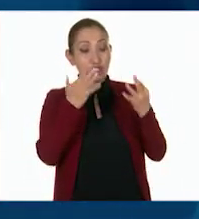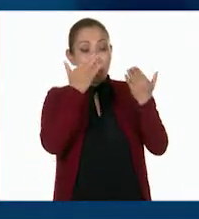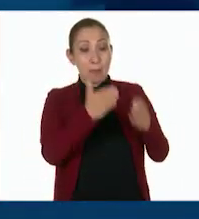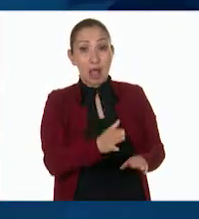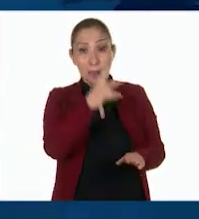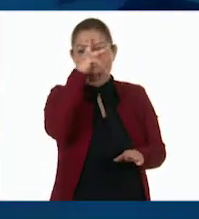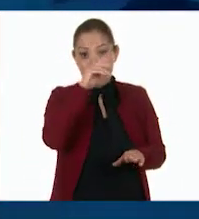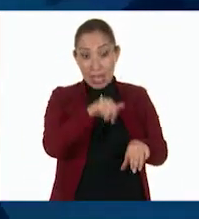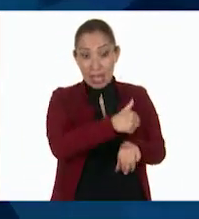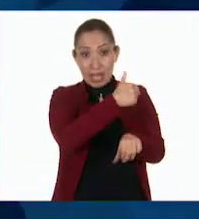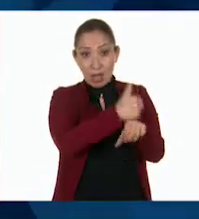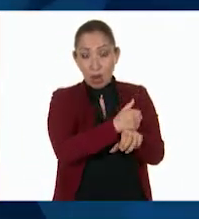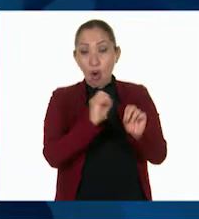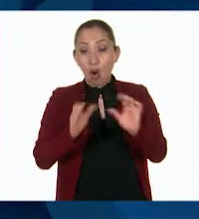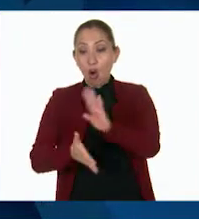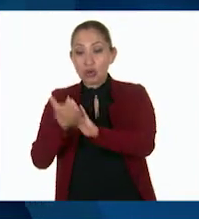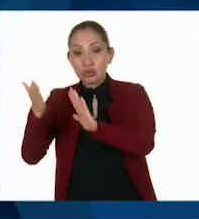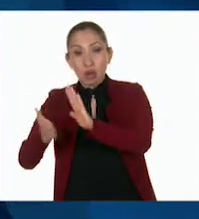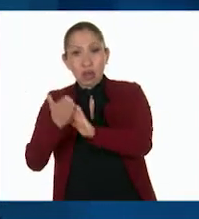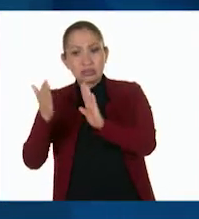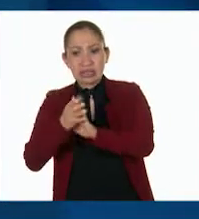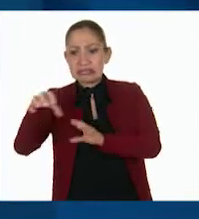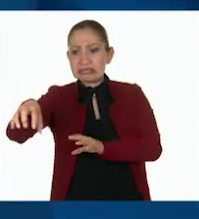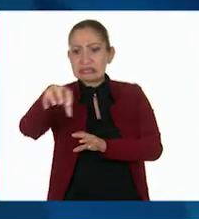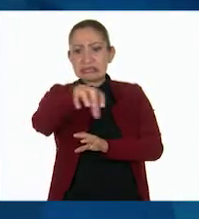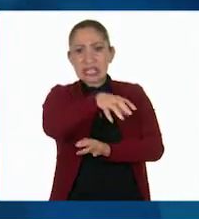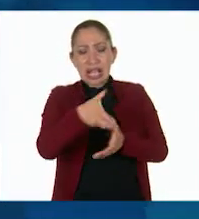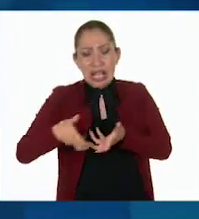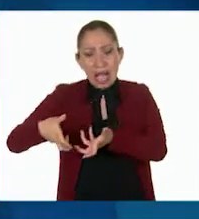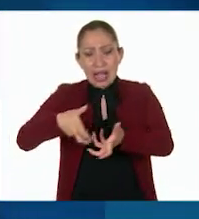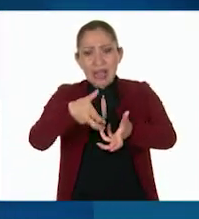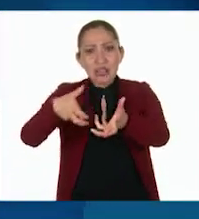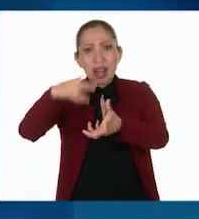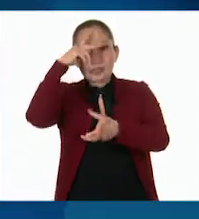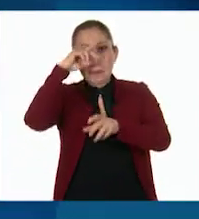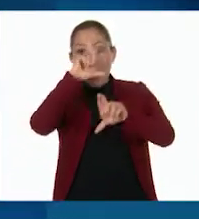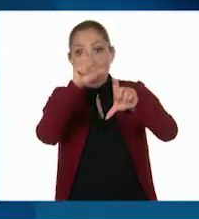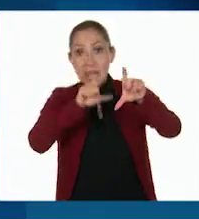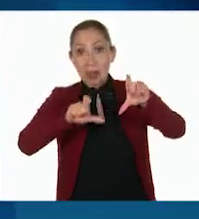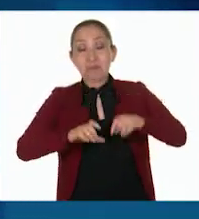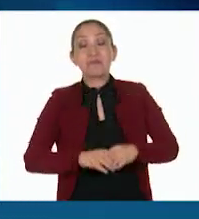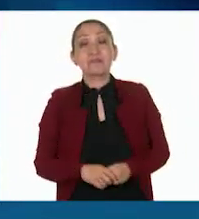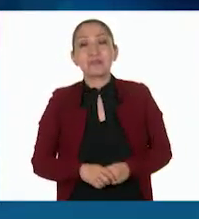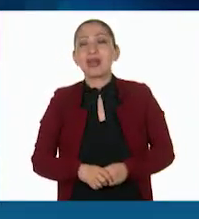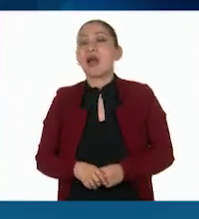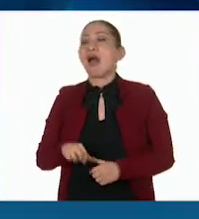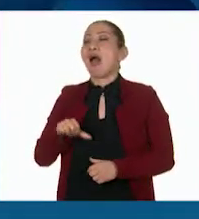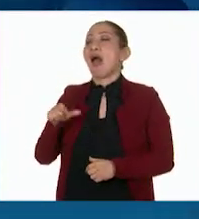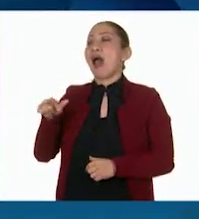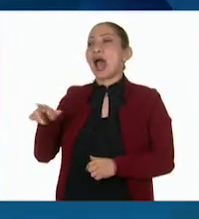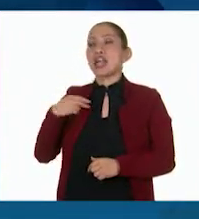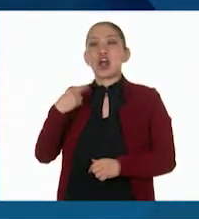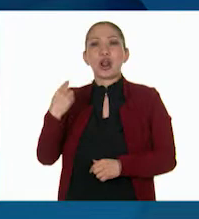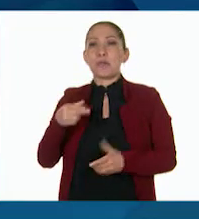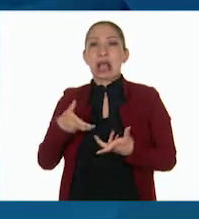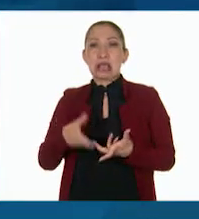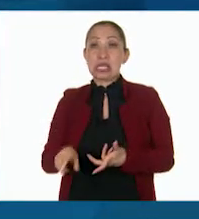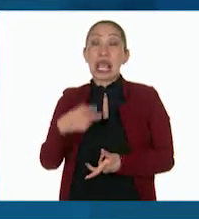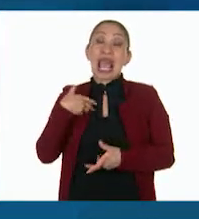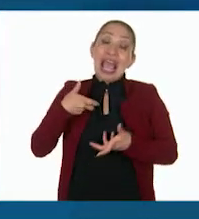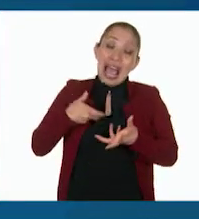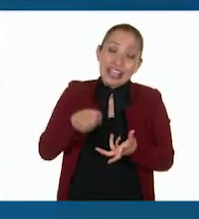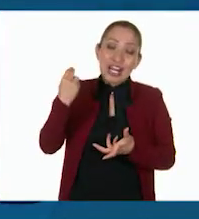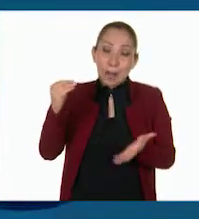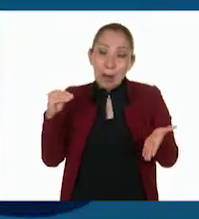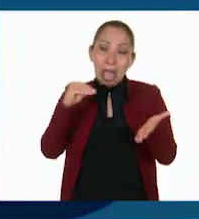para México o la construcción de un gran número de carreteras alrededor del territorio. Entonces él no tenía nombre de calle, más bien la calle